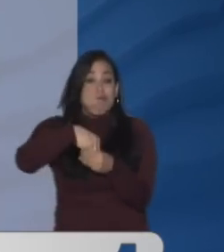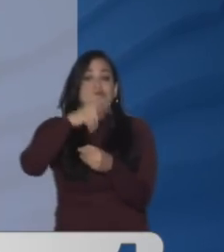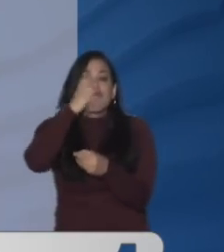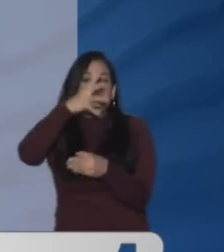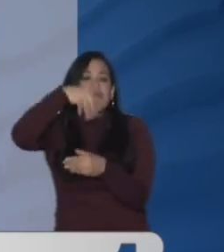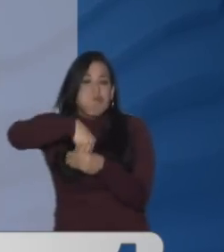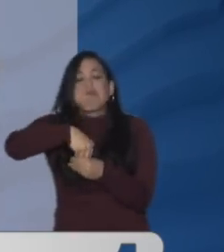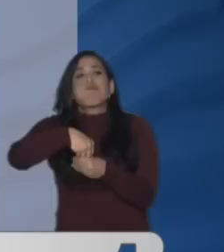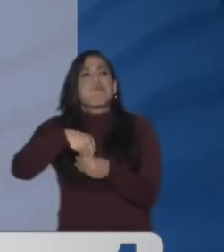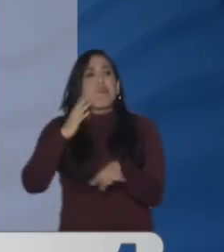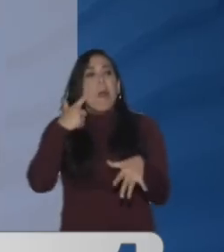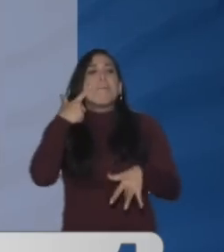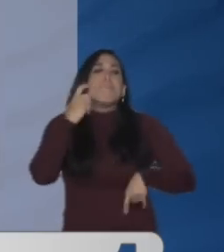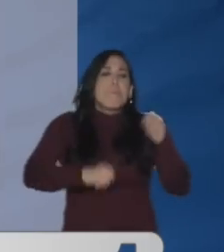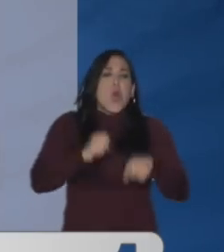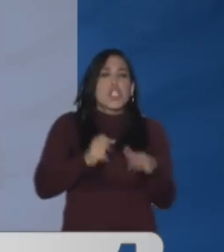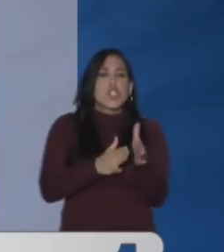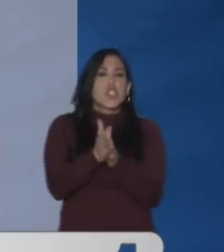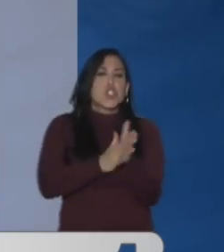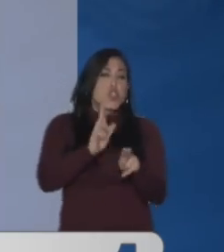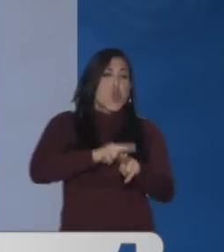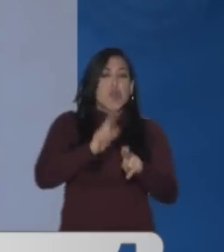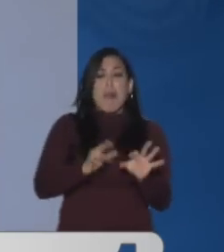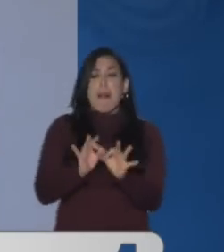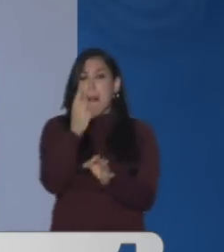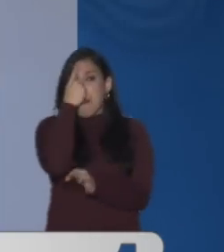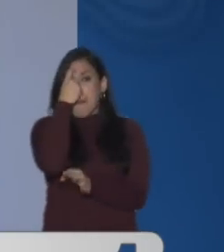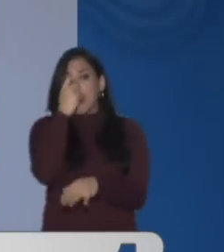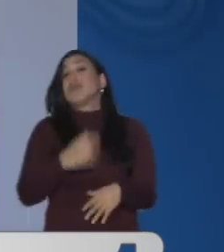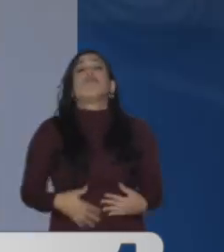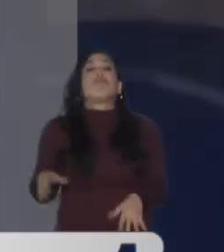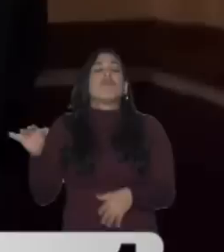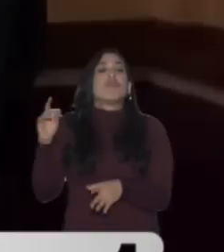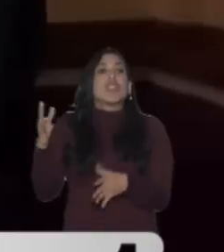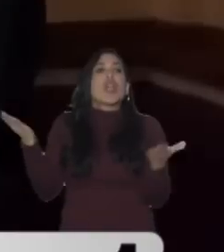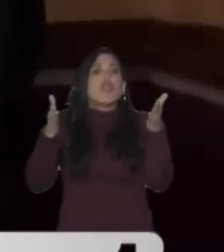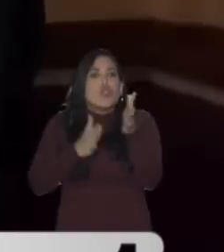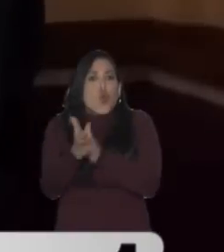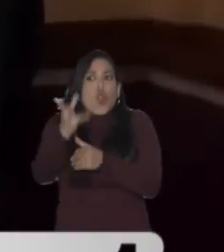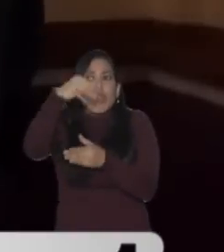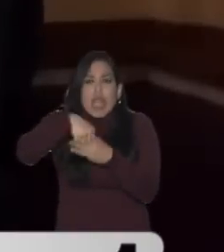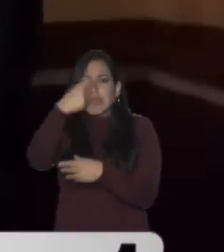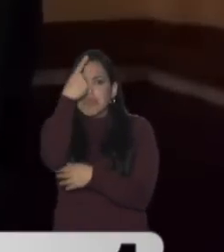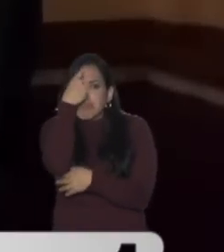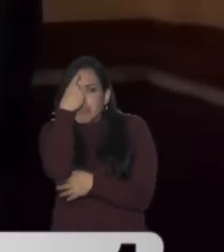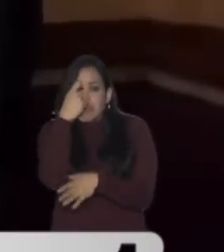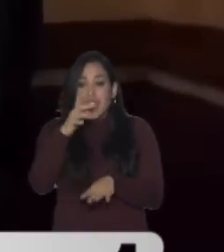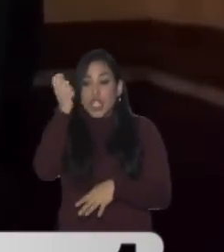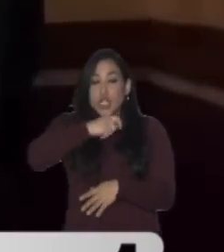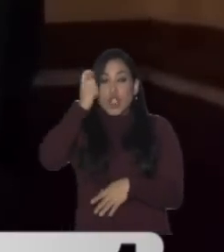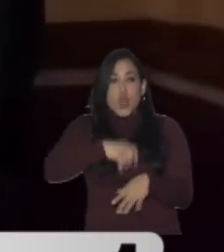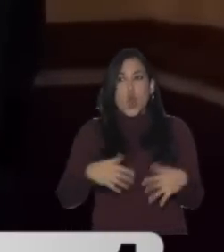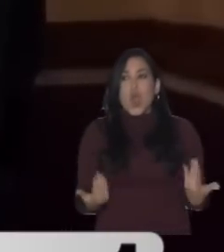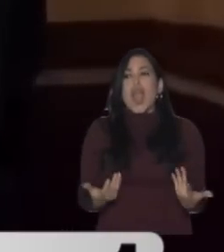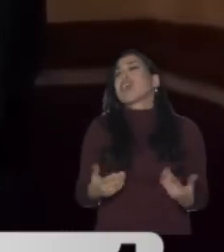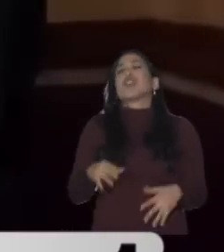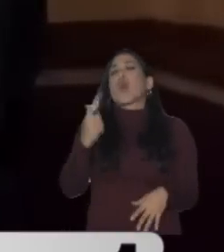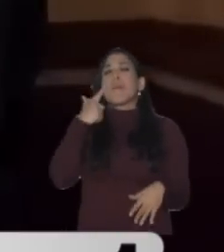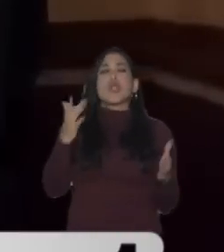la hierba aparentando ser barras de chocolate. La droga venía empacada en unos empaques simulando